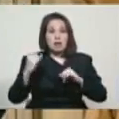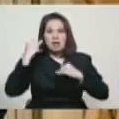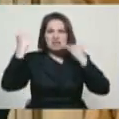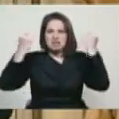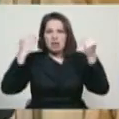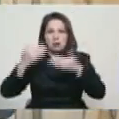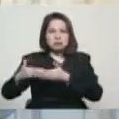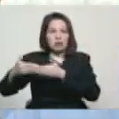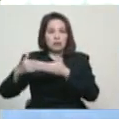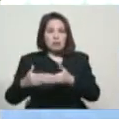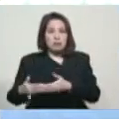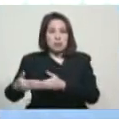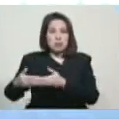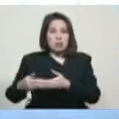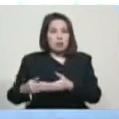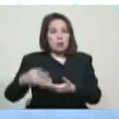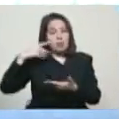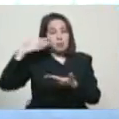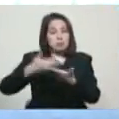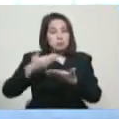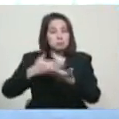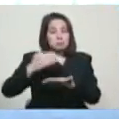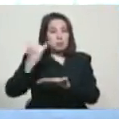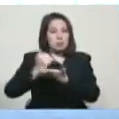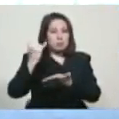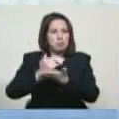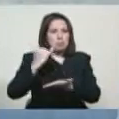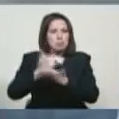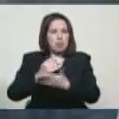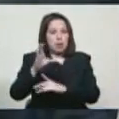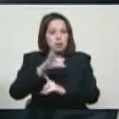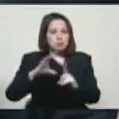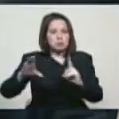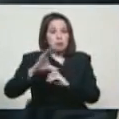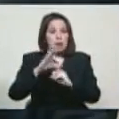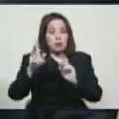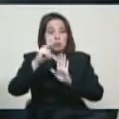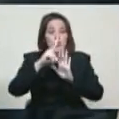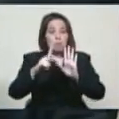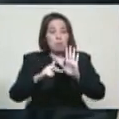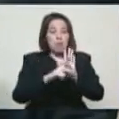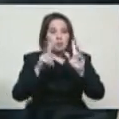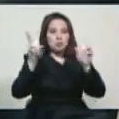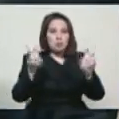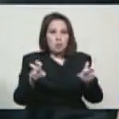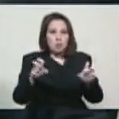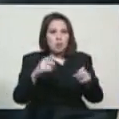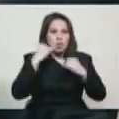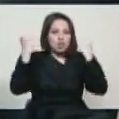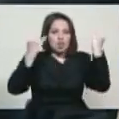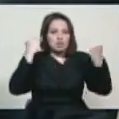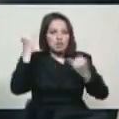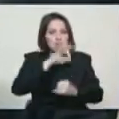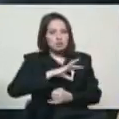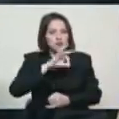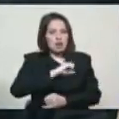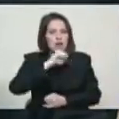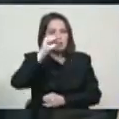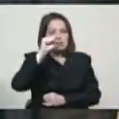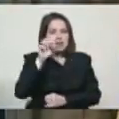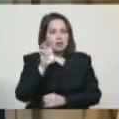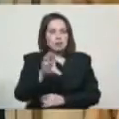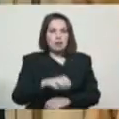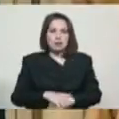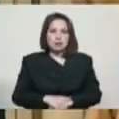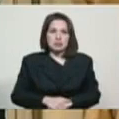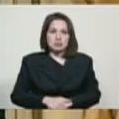ensayo político, institucional, cultural, para un plan integral de descolonización del país. Pero